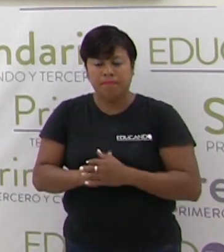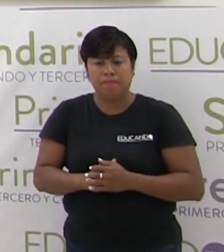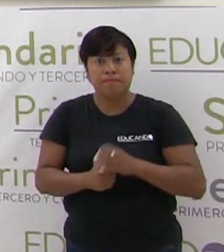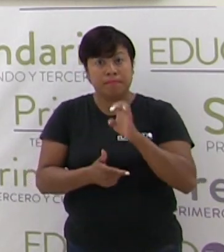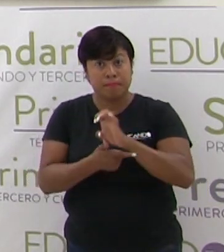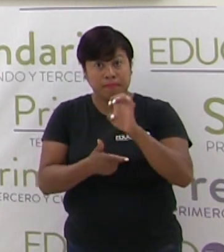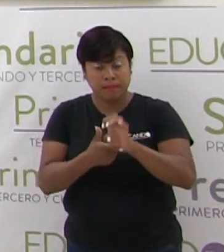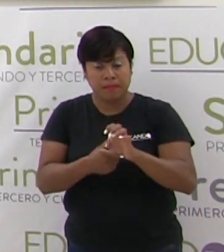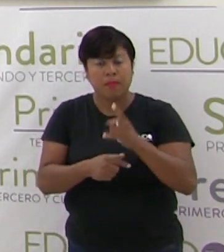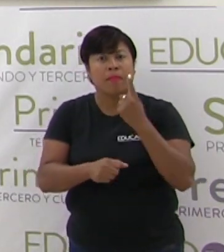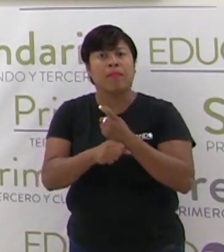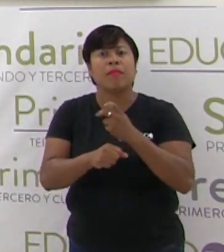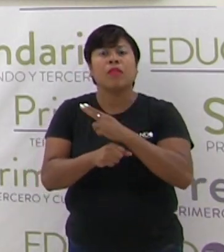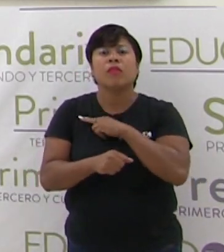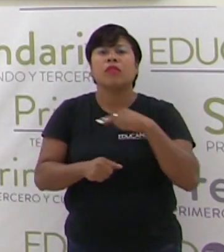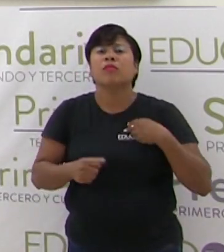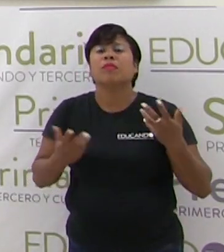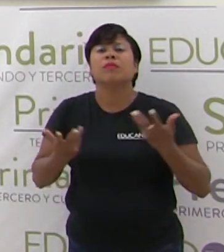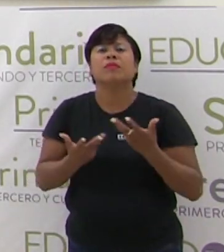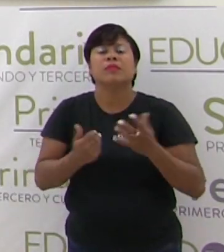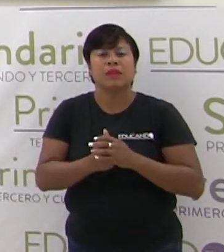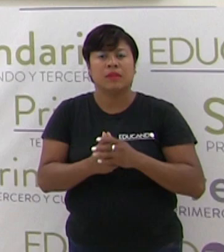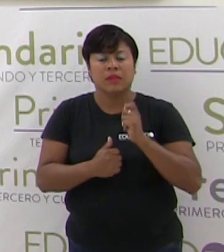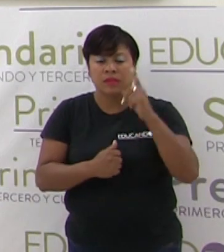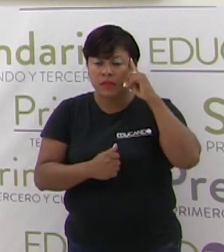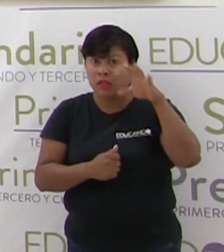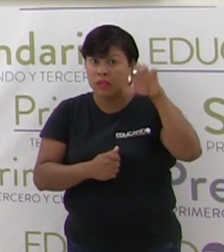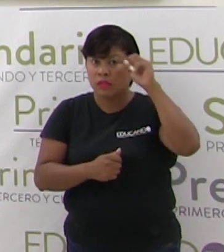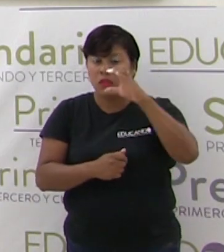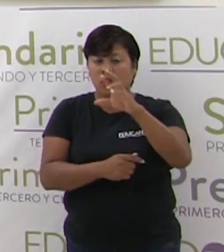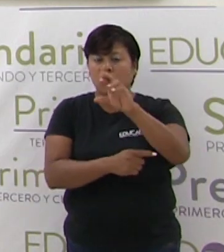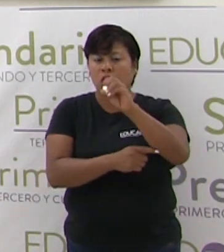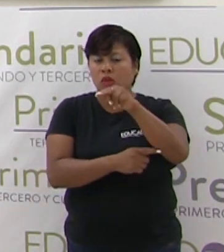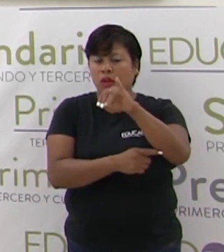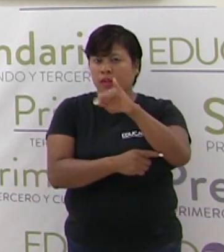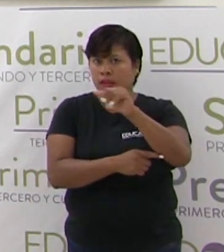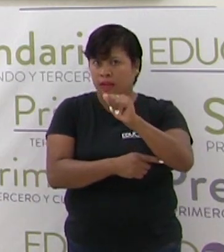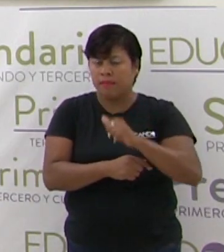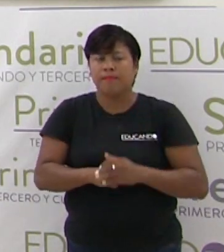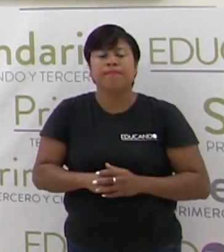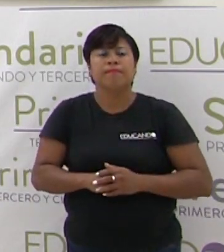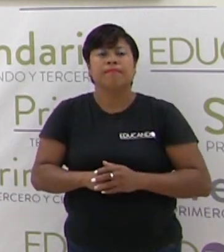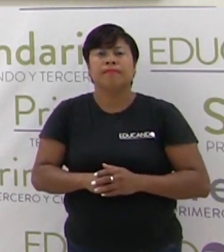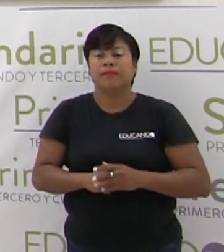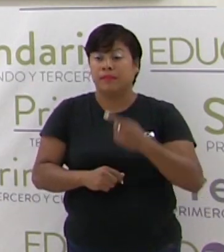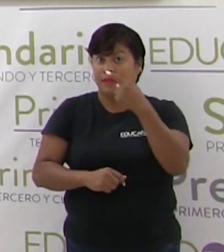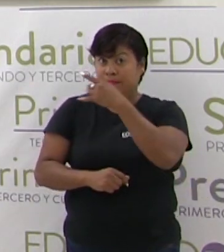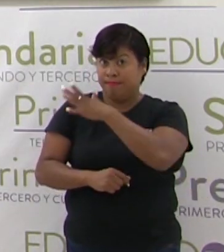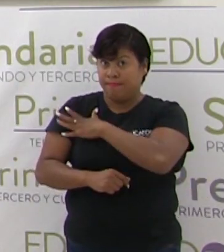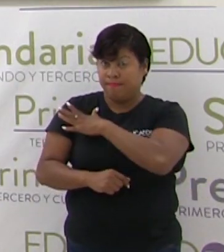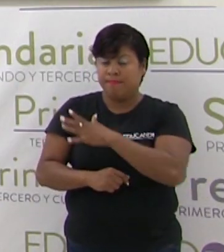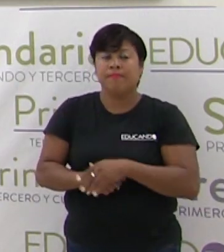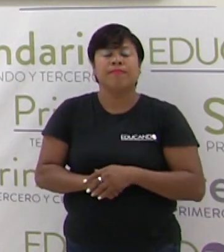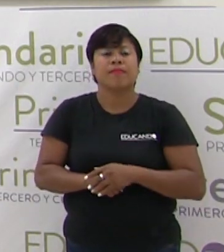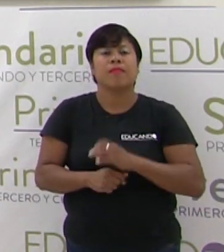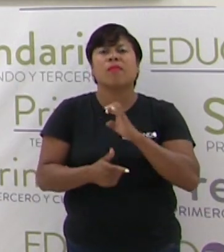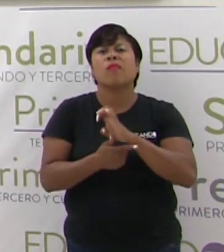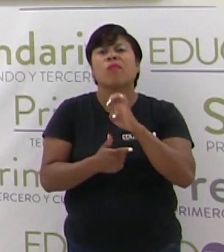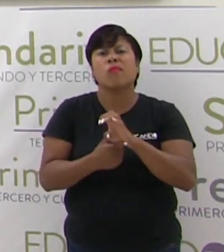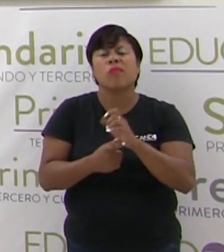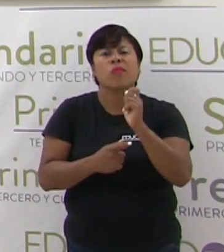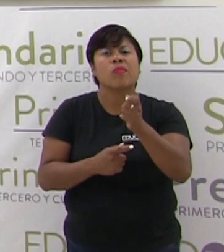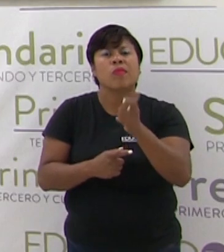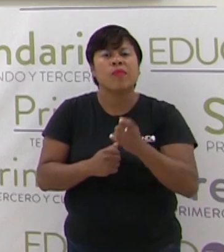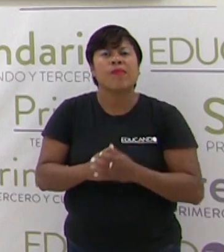Bien, entonces lo primero que vamos a hacer es el concepto de crónica. Aquí está. Entonces,